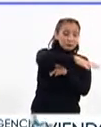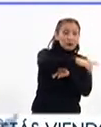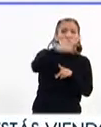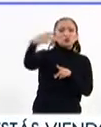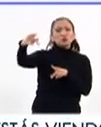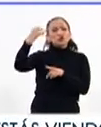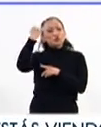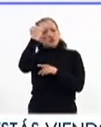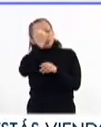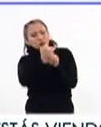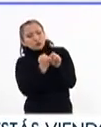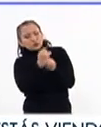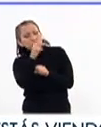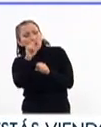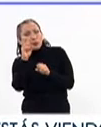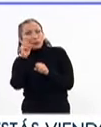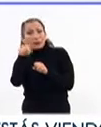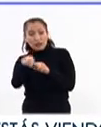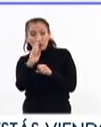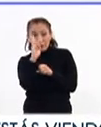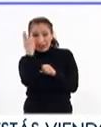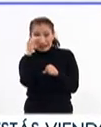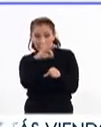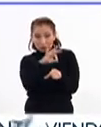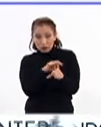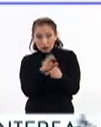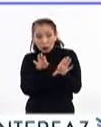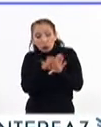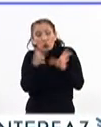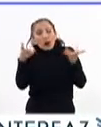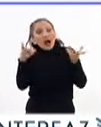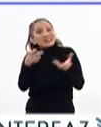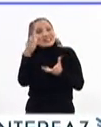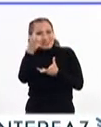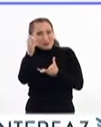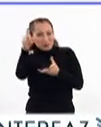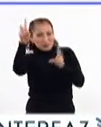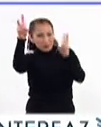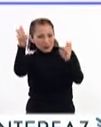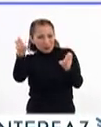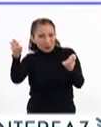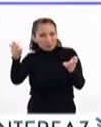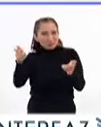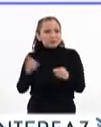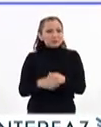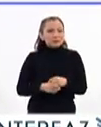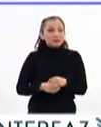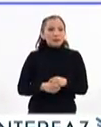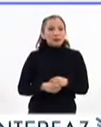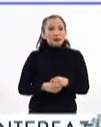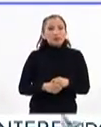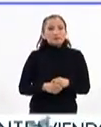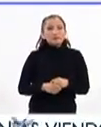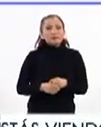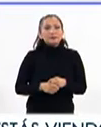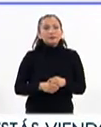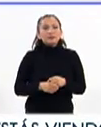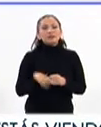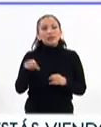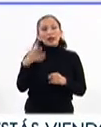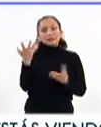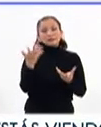estudios, ¿cómo se está afrontando, por ejemplo, desde la Universidad de Chapingo, este este problema que se